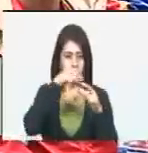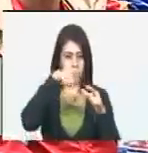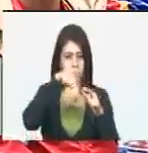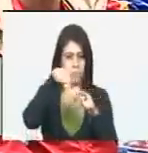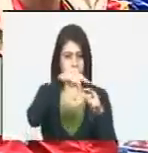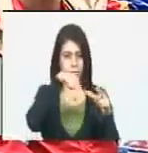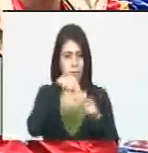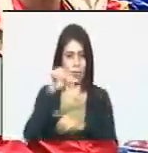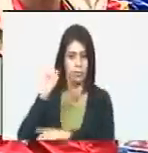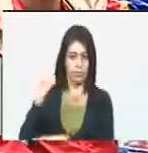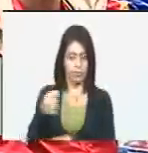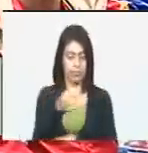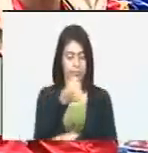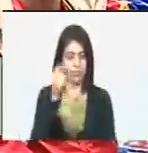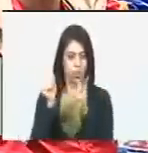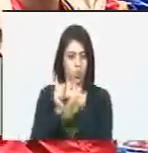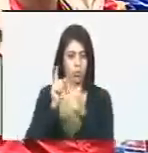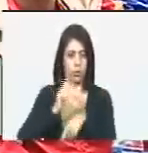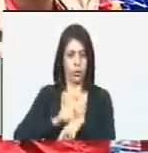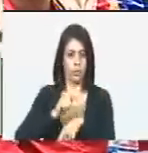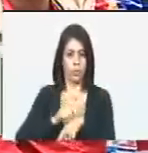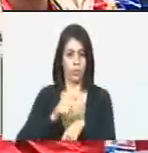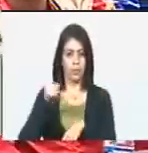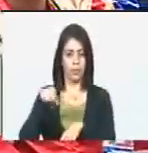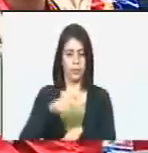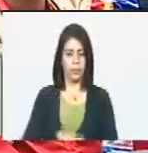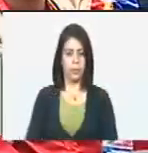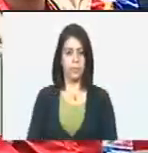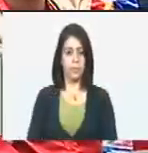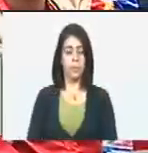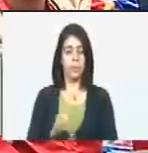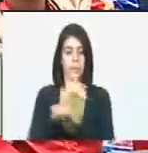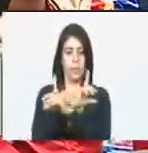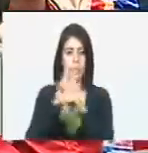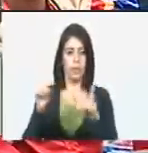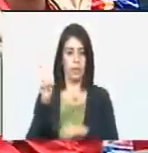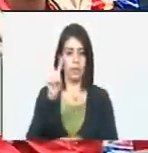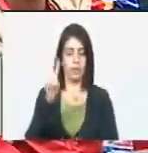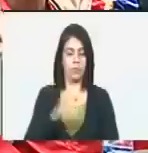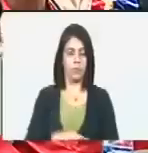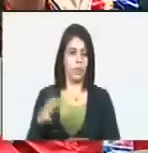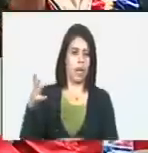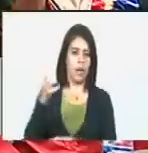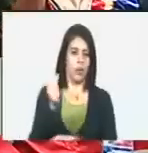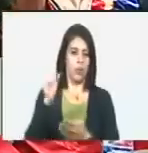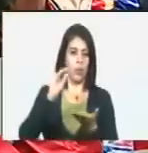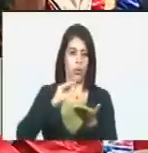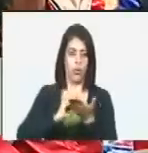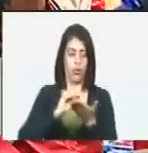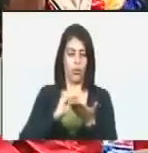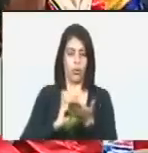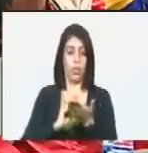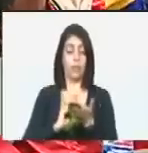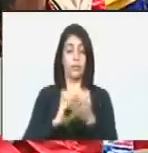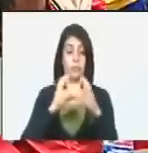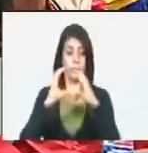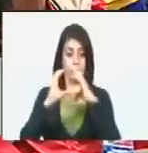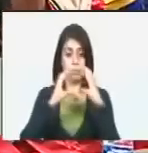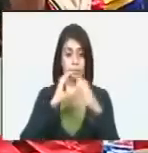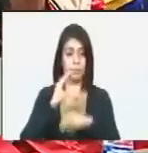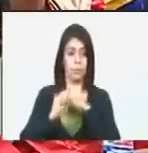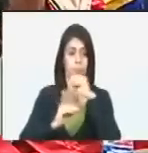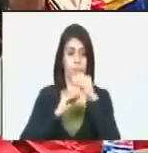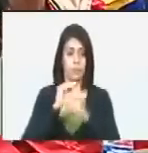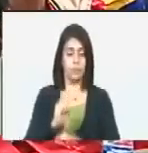derrocado momentáneamente a la democracia venezolana, lograron entonces estos medios que se